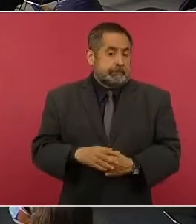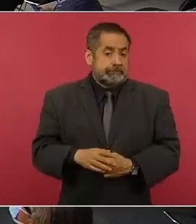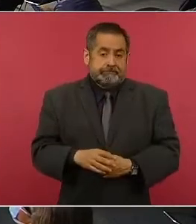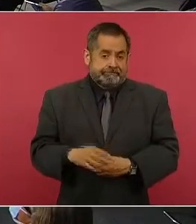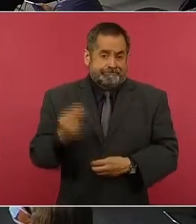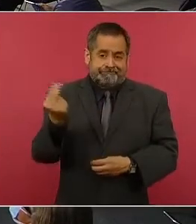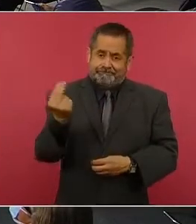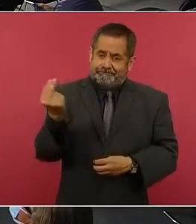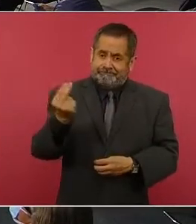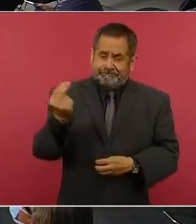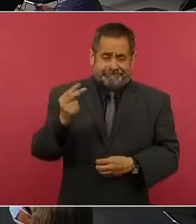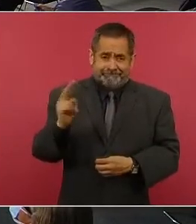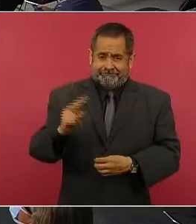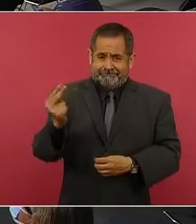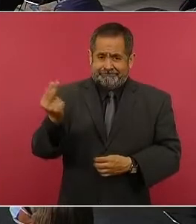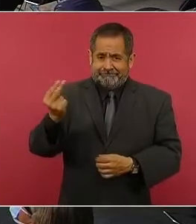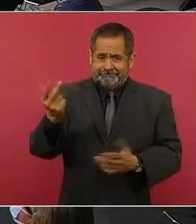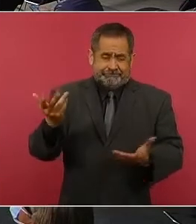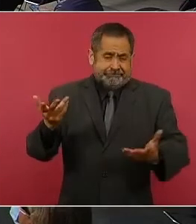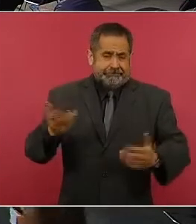necesaria,